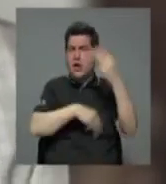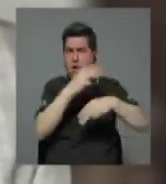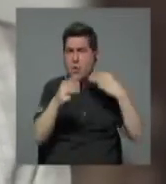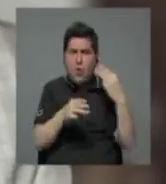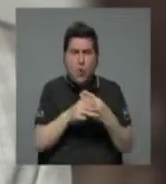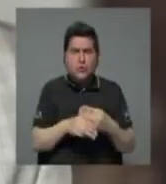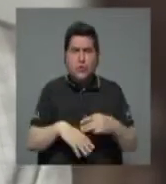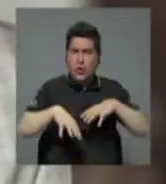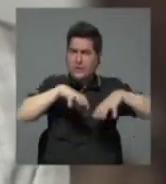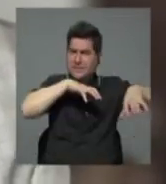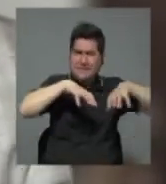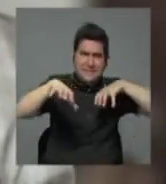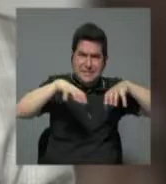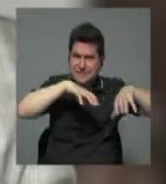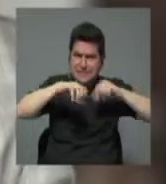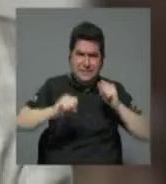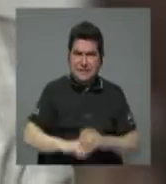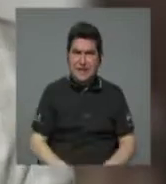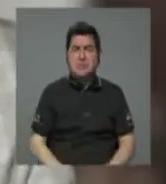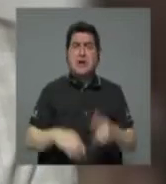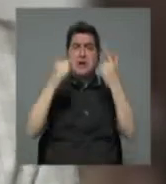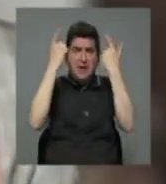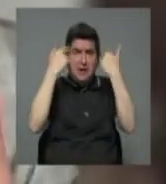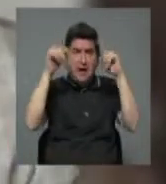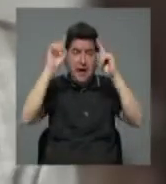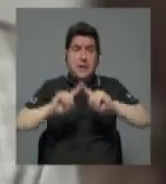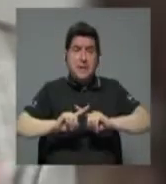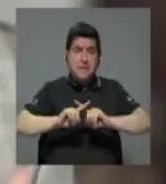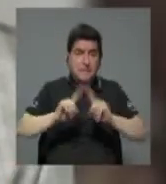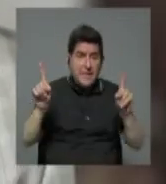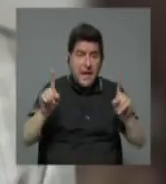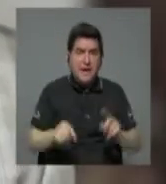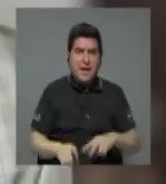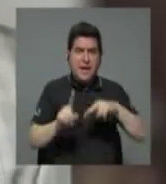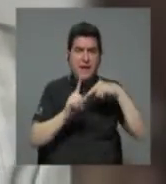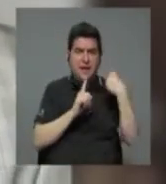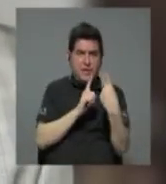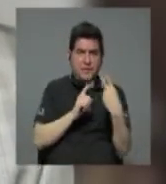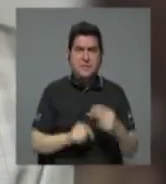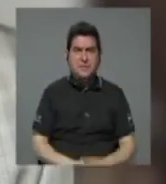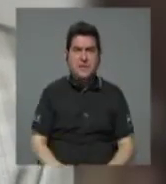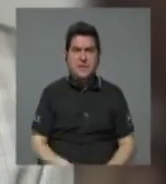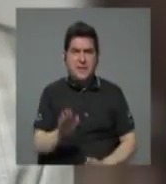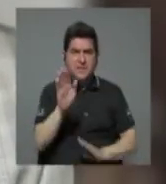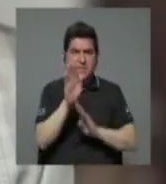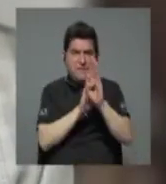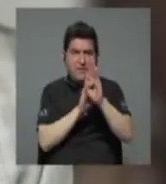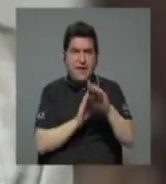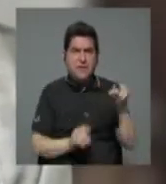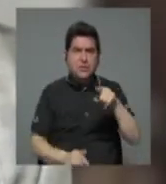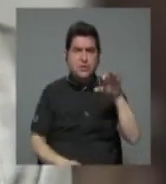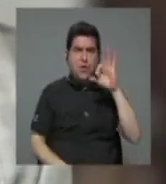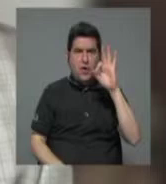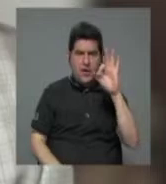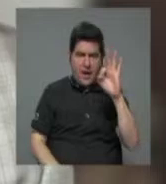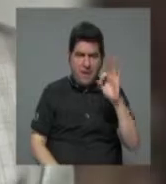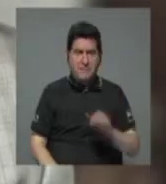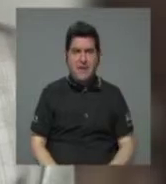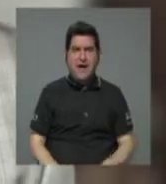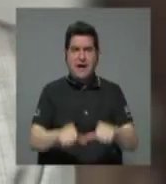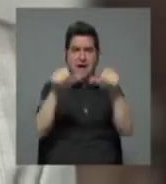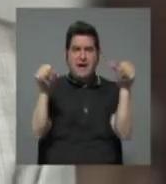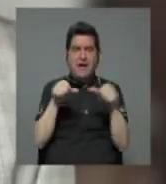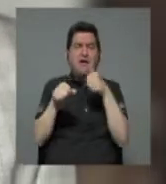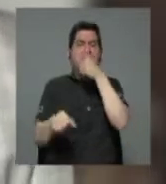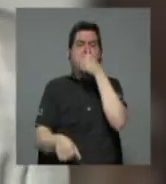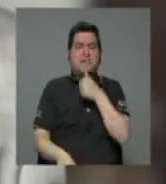una dinámica que estaba siendo exitosa desde el punto de vista del desarrollo de zonas francas a base del sector